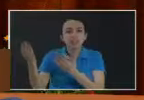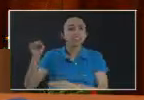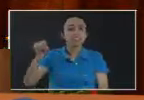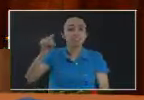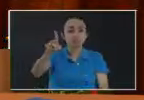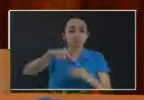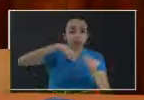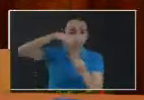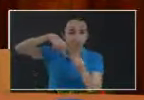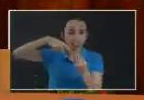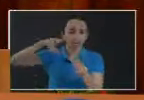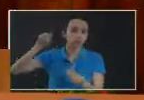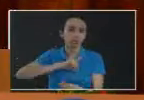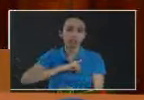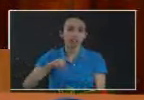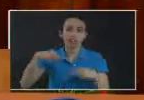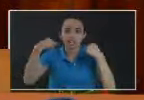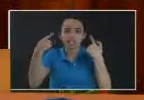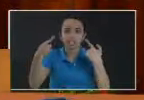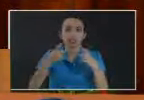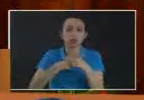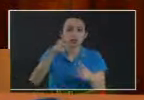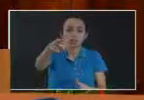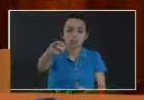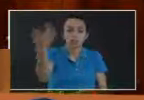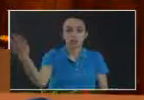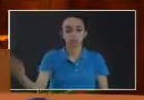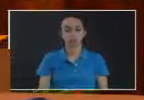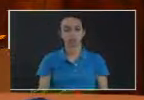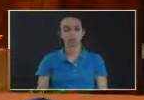si tu familia no está contento contigo?